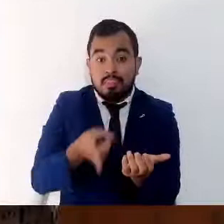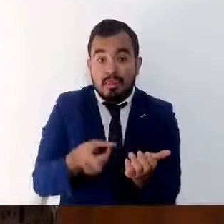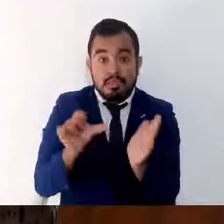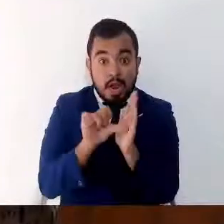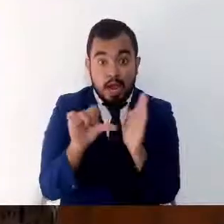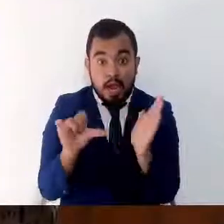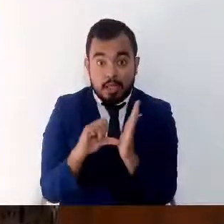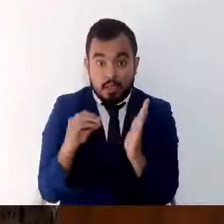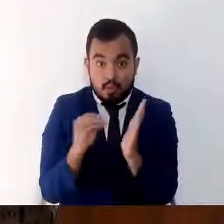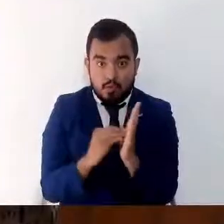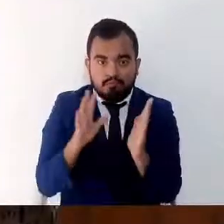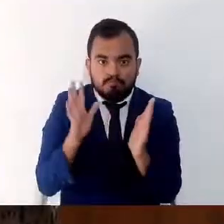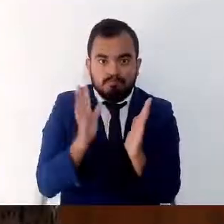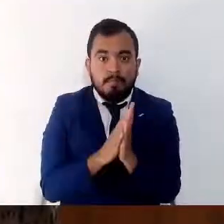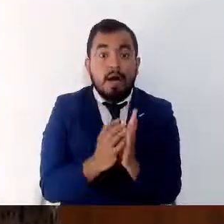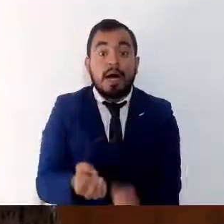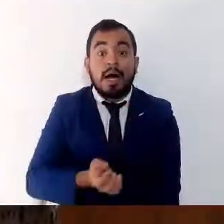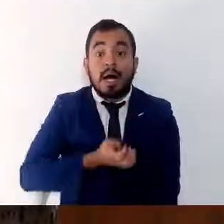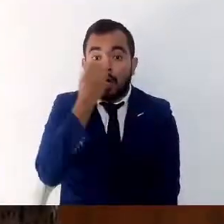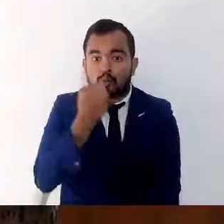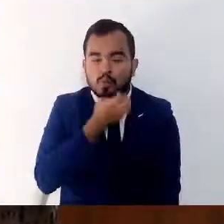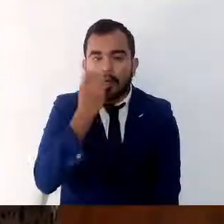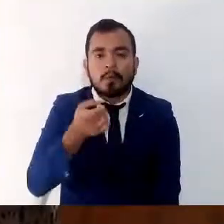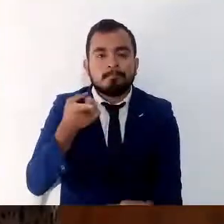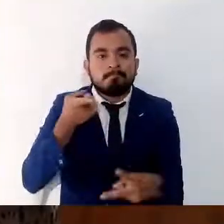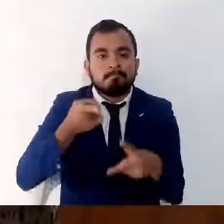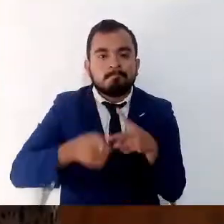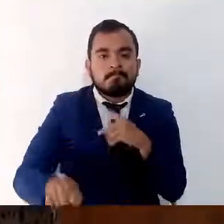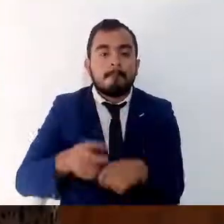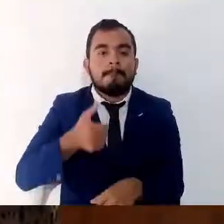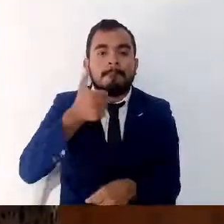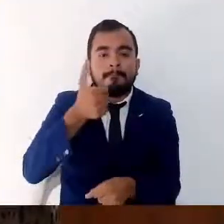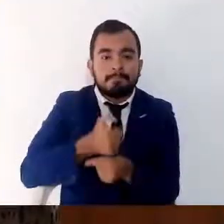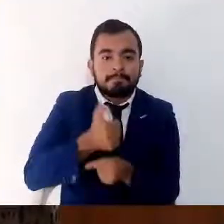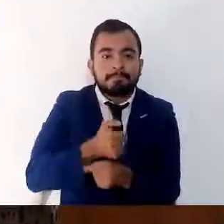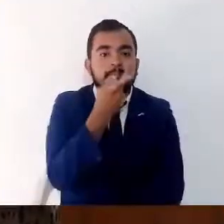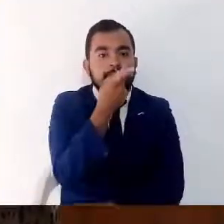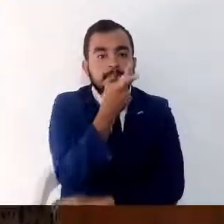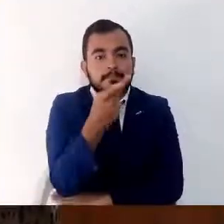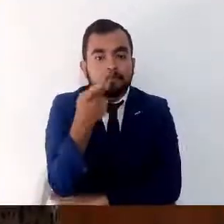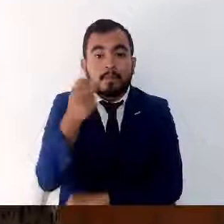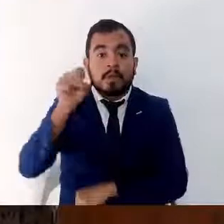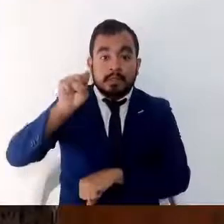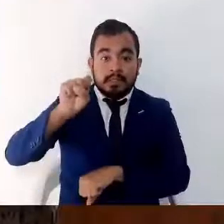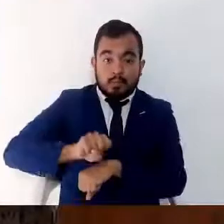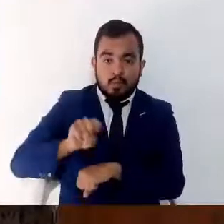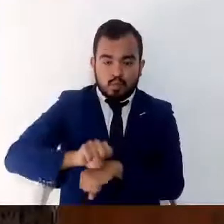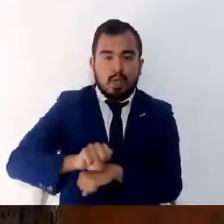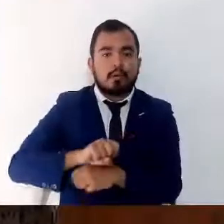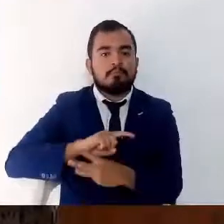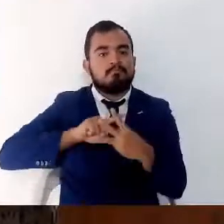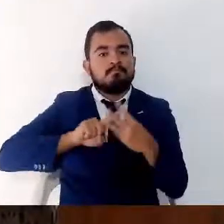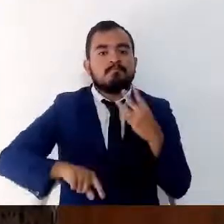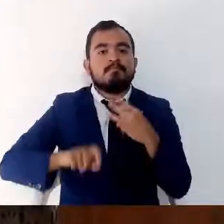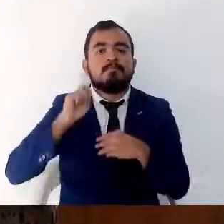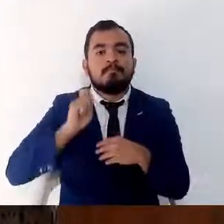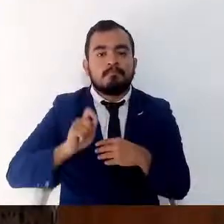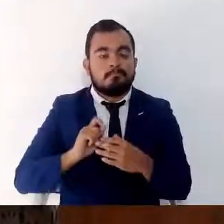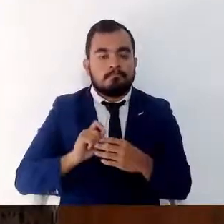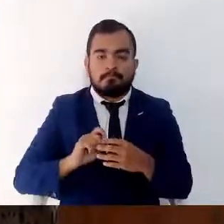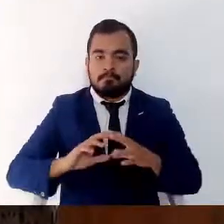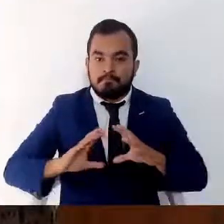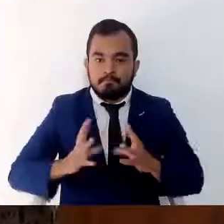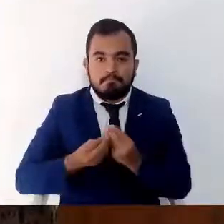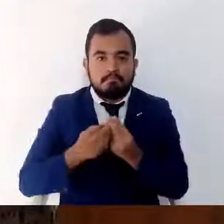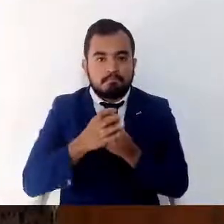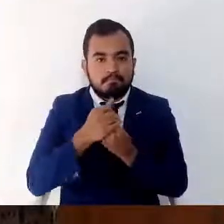la educación inicial, preescolar, primaria y secundaria conforman la educación básica. La